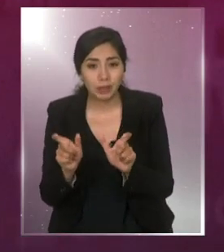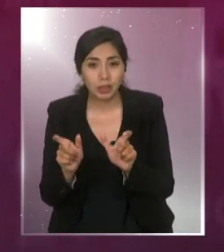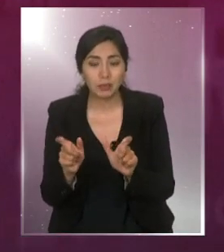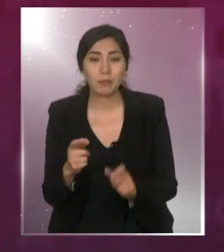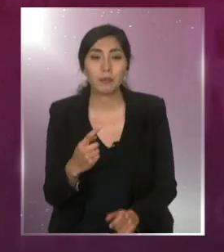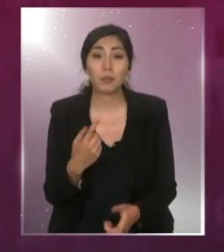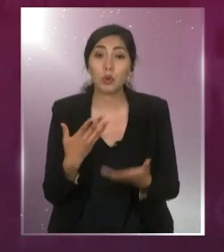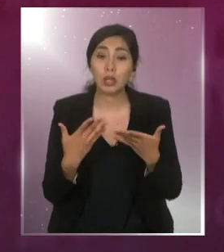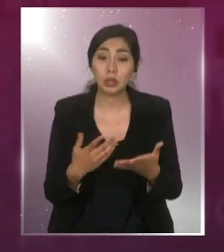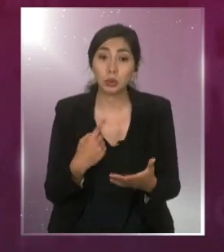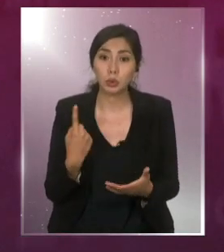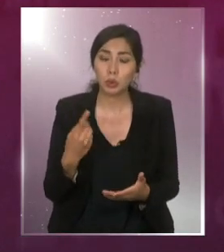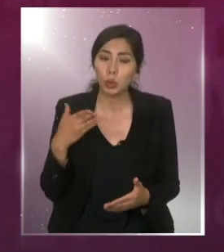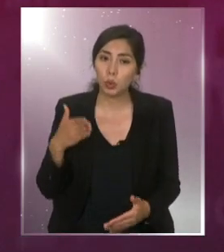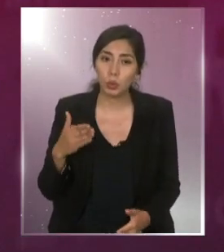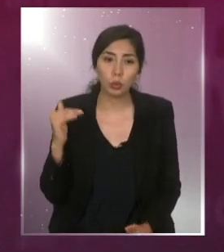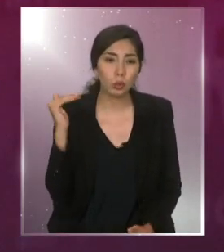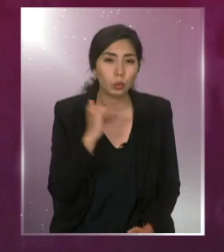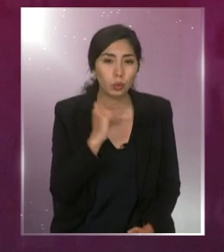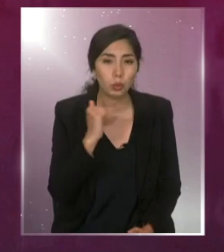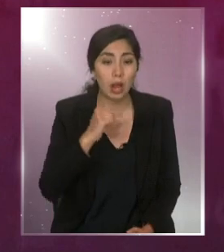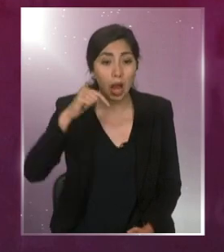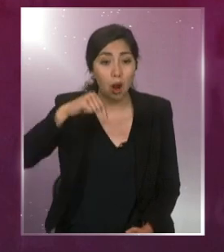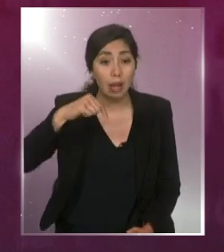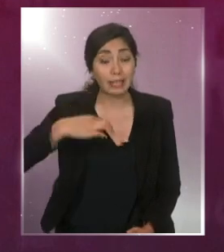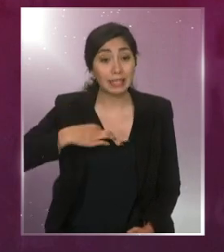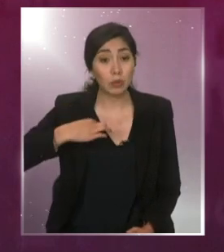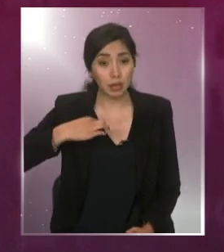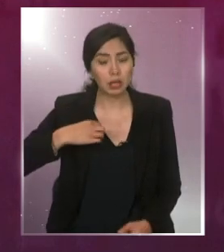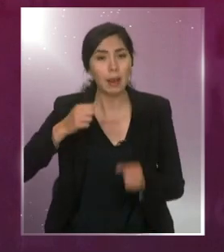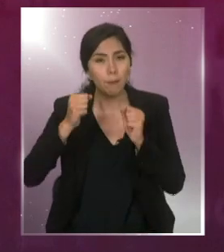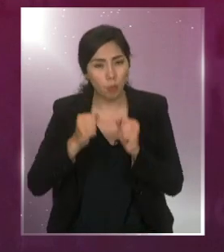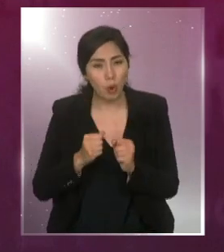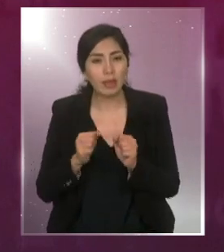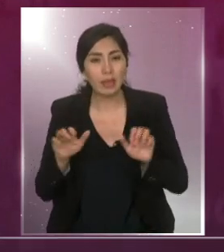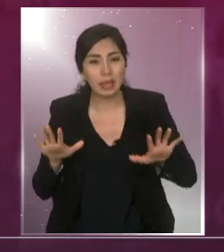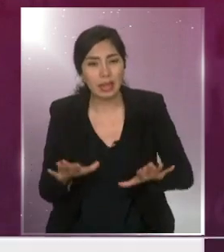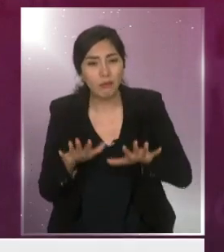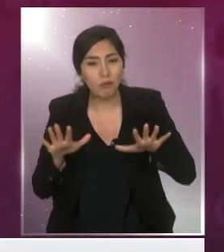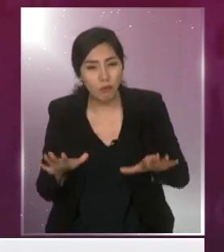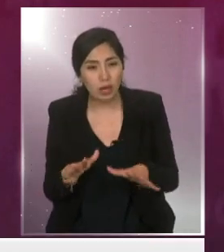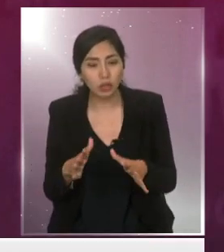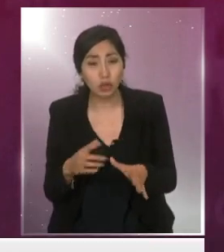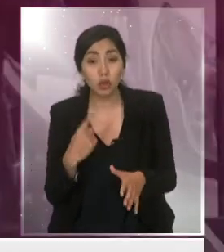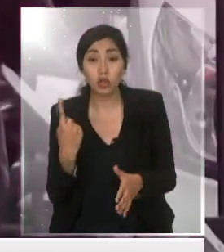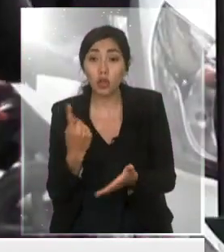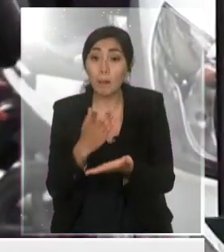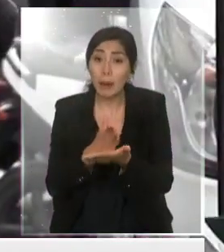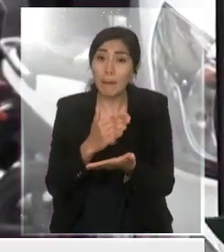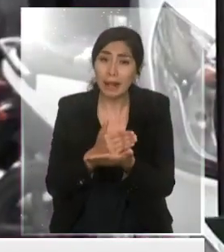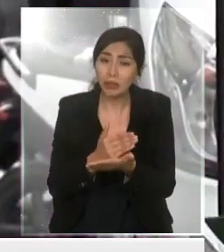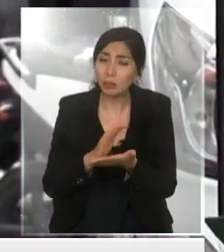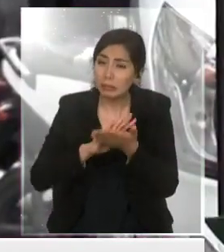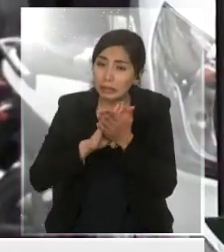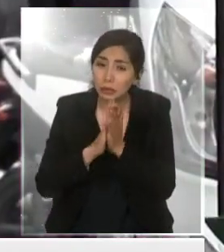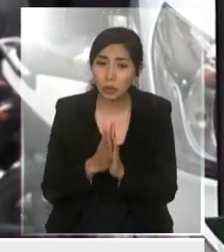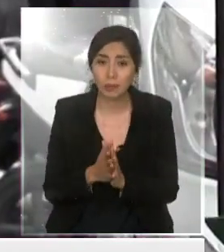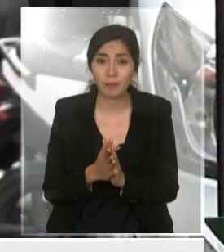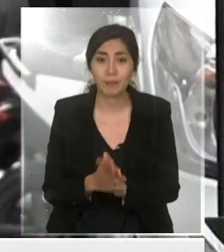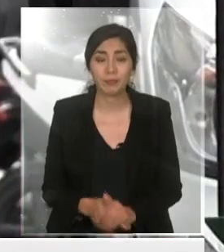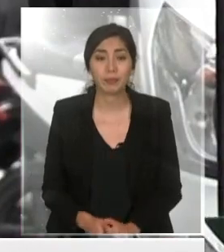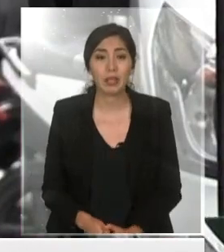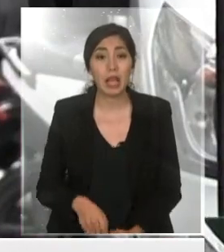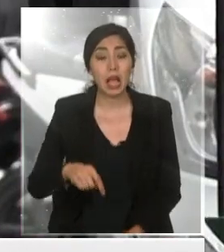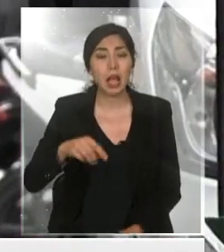carrera contrarreloj, porque creo que todavía la ciudadanía puede hacer un esfuerzo y nos estamos preparando para todo. Una carrera contrarreloj